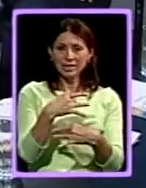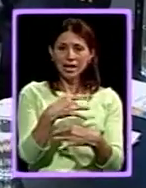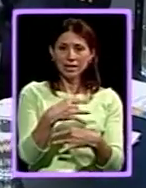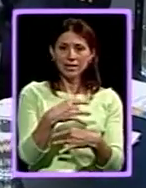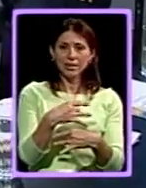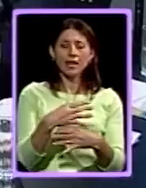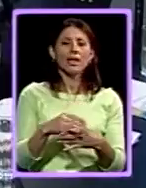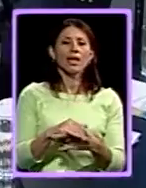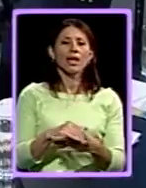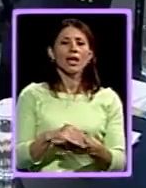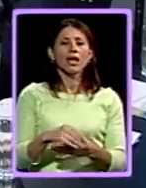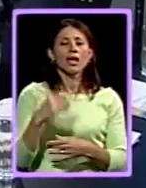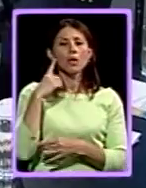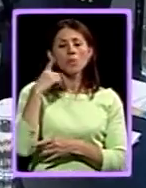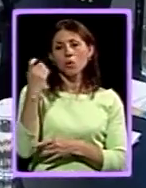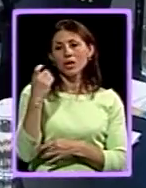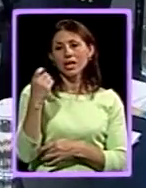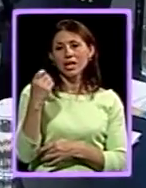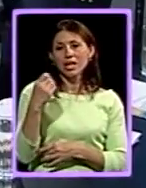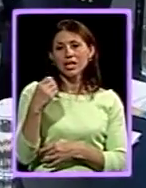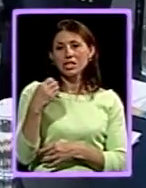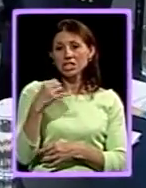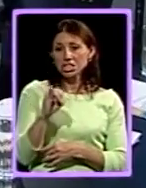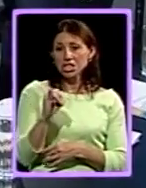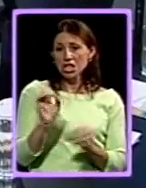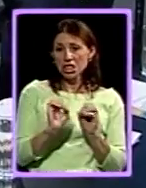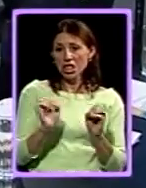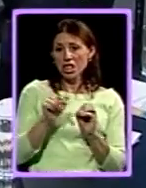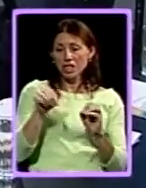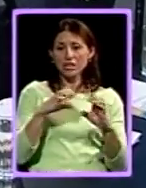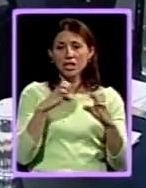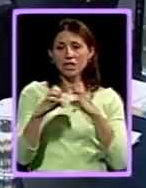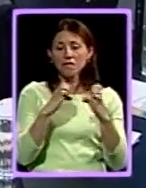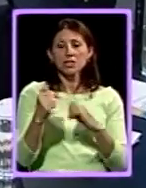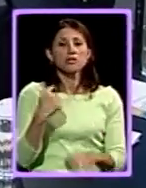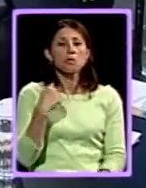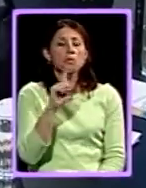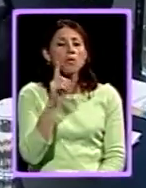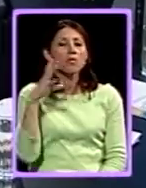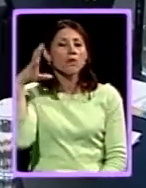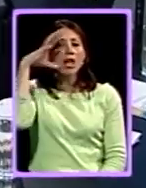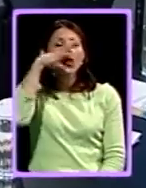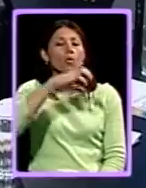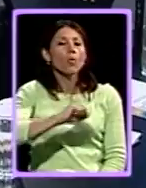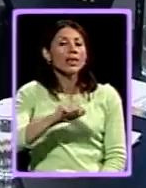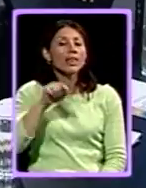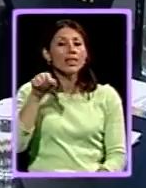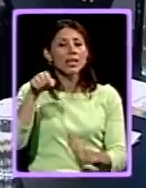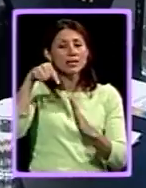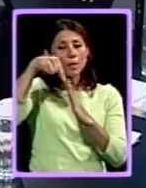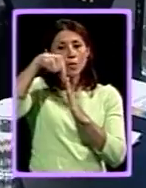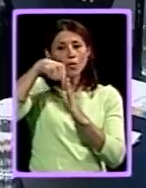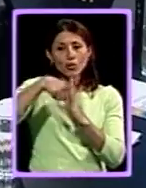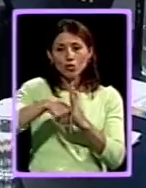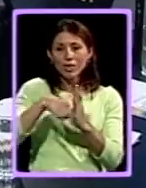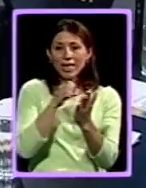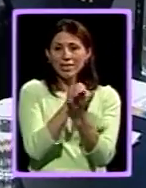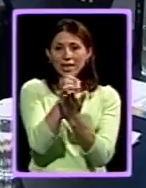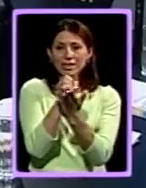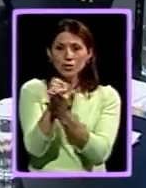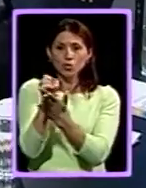trabajo, si no hubiéramos hecho esta entrevista, yo no me hubiera enterado de esa profundidad del estudio,